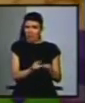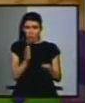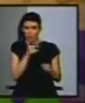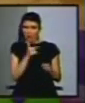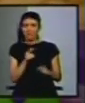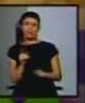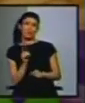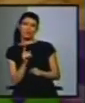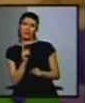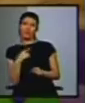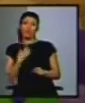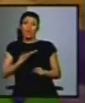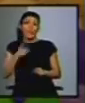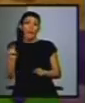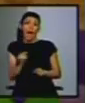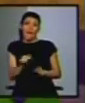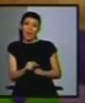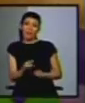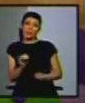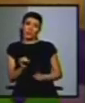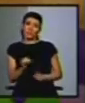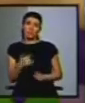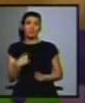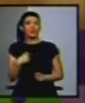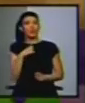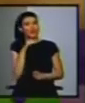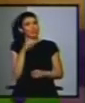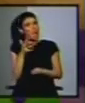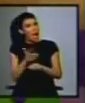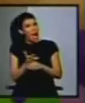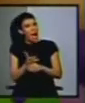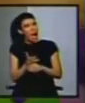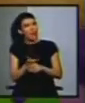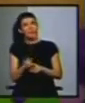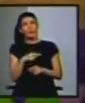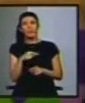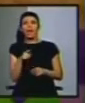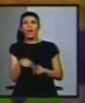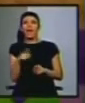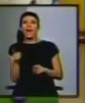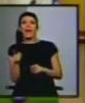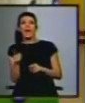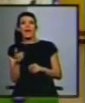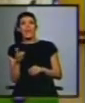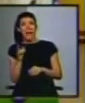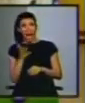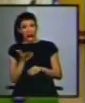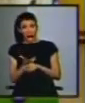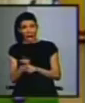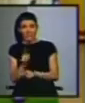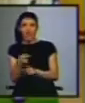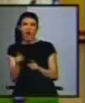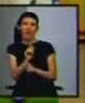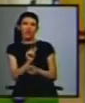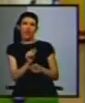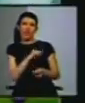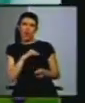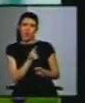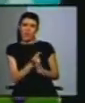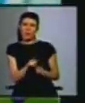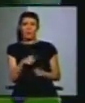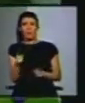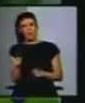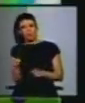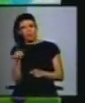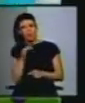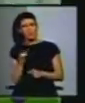sé si existe de loratadina genérica. Ya. Porque la que es genérica es la loratadina, ya. La que da sueño. Sin embargo, sí existe el bioequivalente